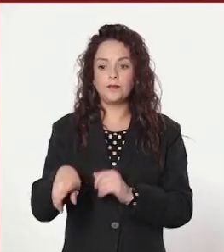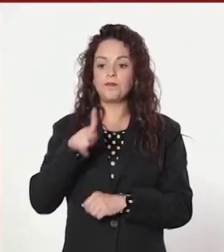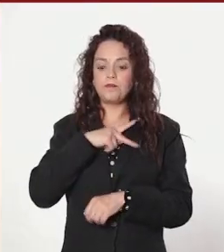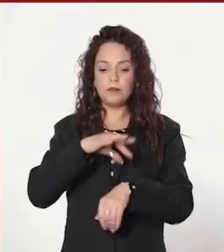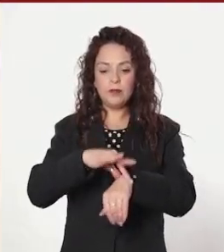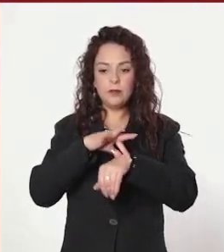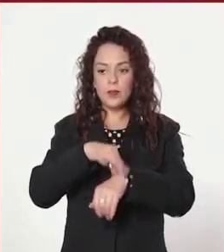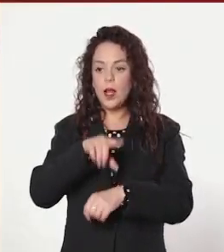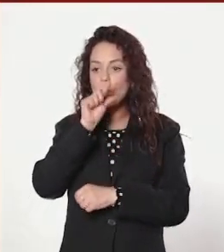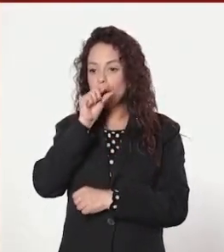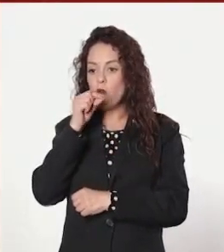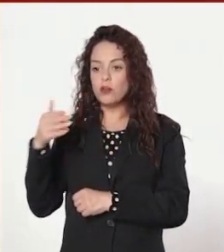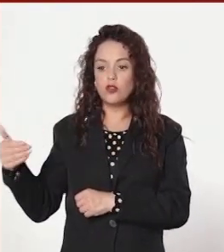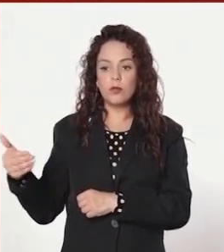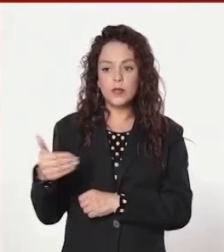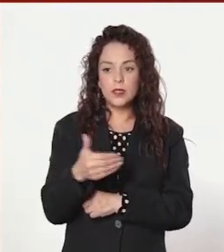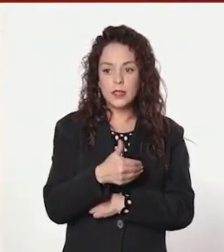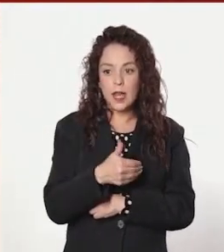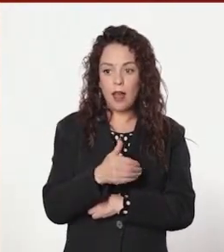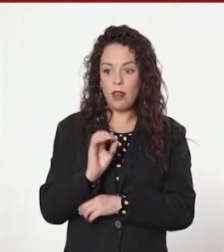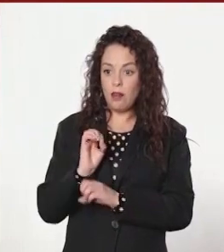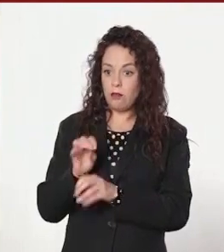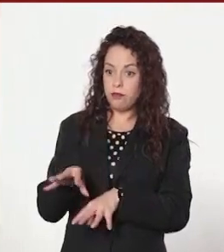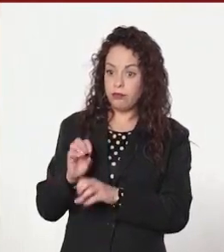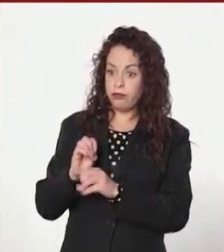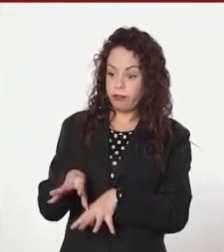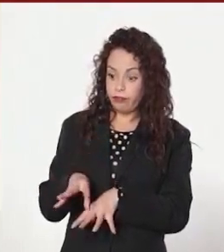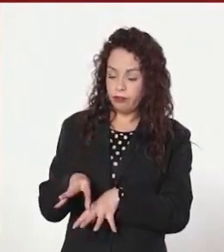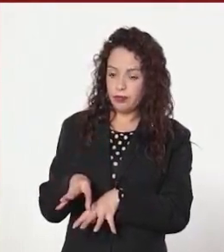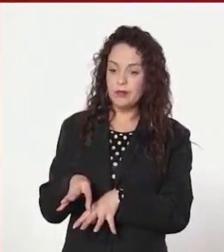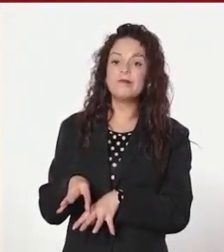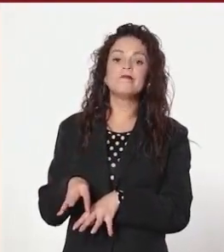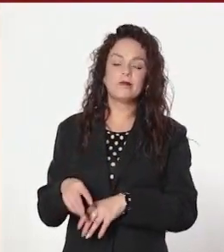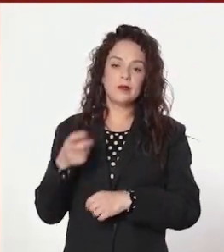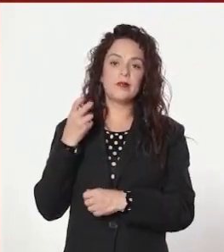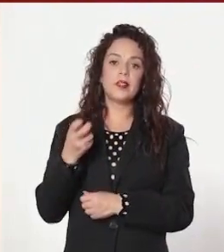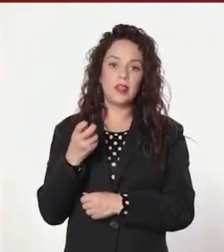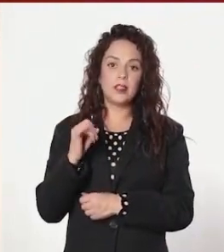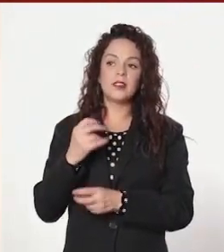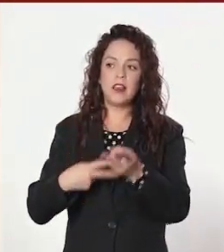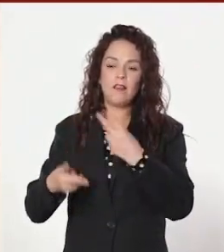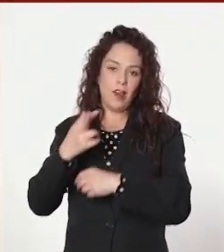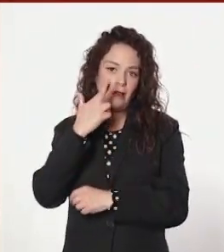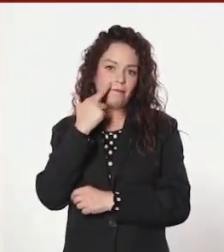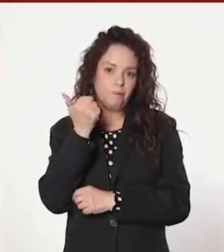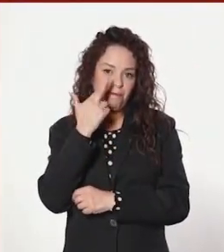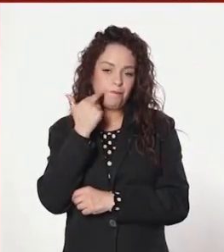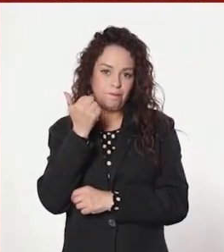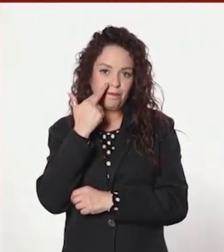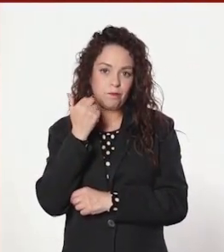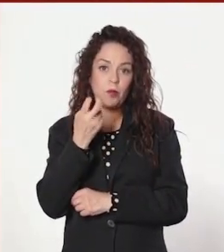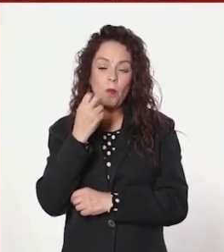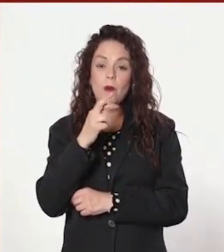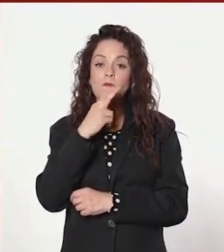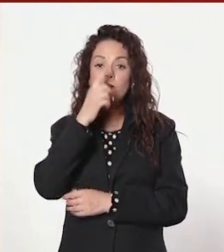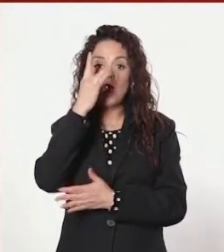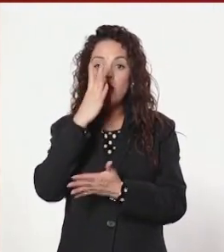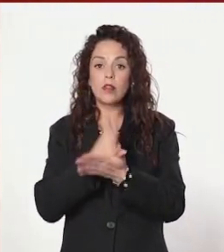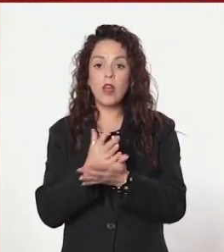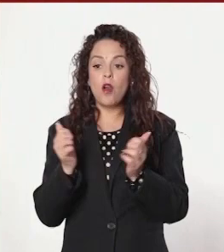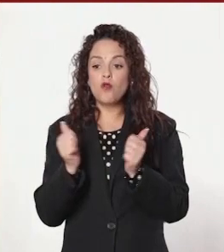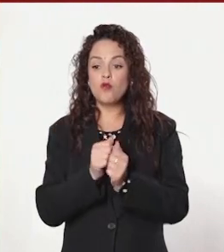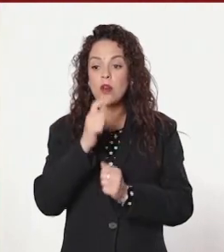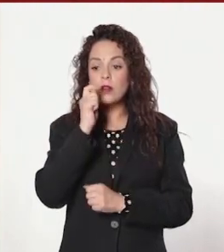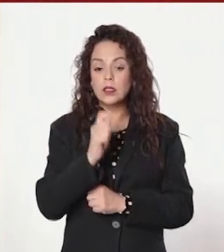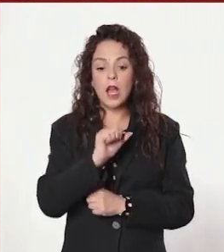pollo, mi pescado, si es que comen carne, pues obviamente sí va a traer ratones, ¿no? Entonces tratar de hacerlo solamente con los